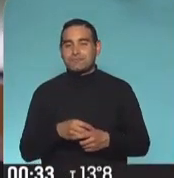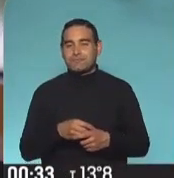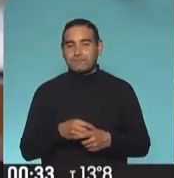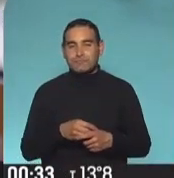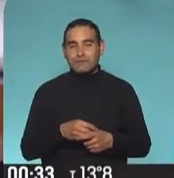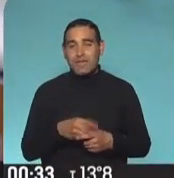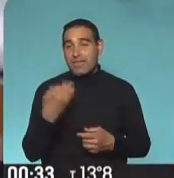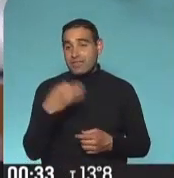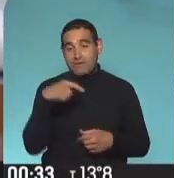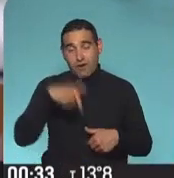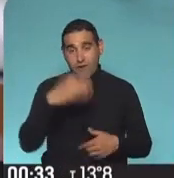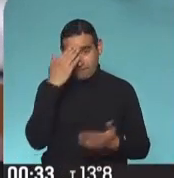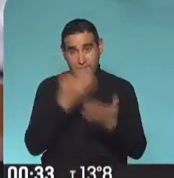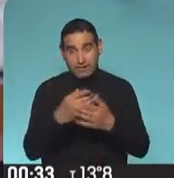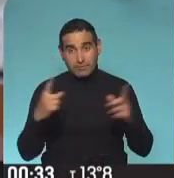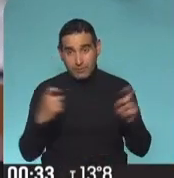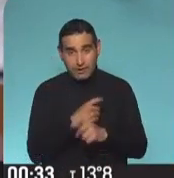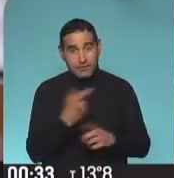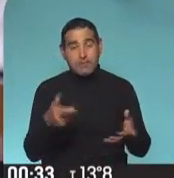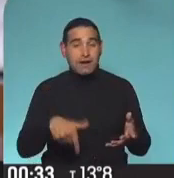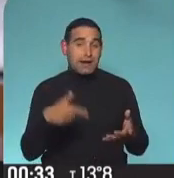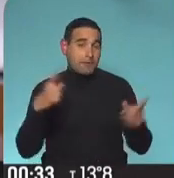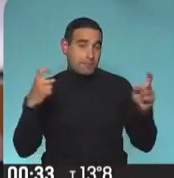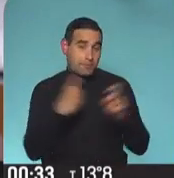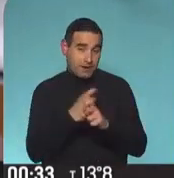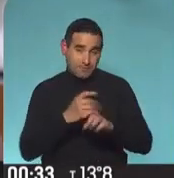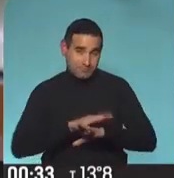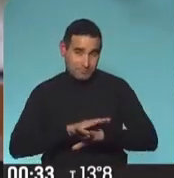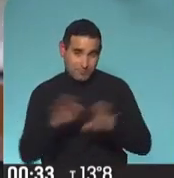tenemos que enfrentar para terminar con estas crisis casi permanentes.